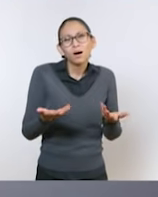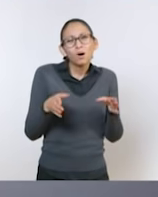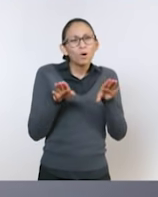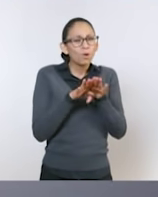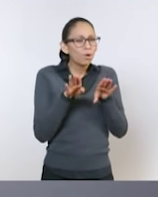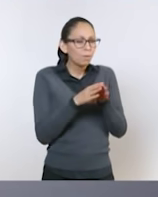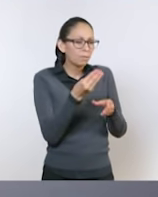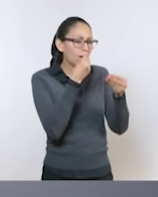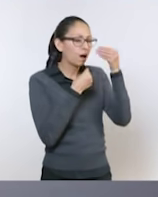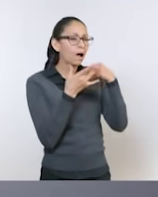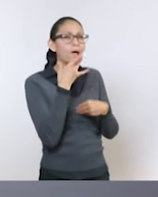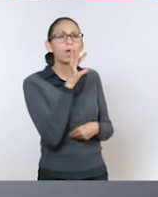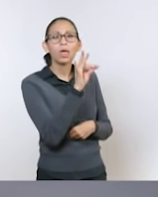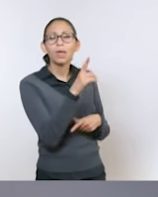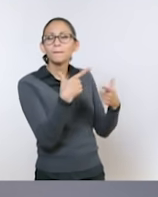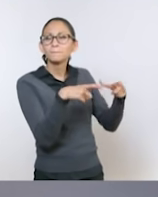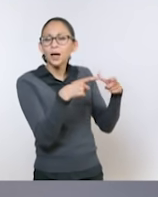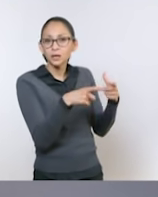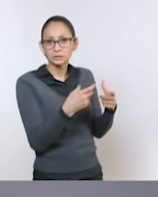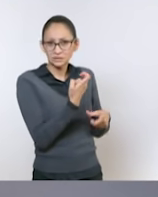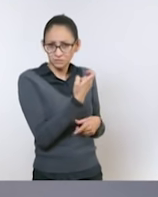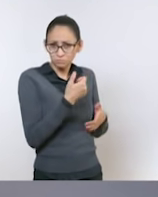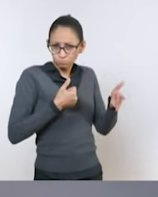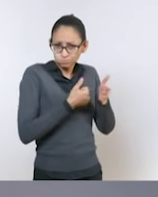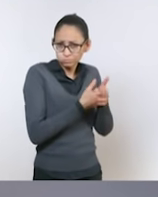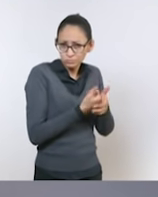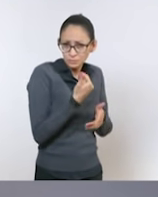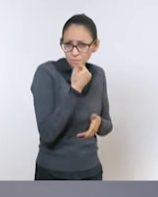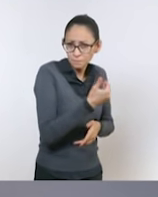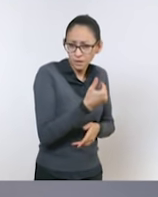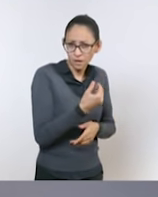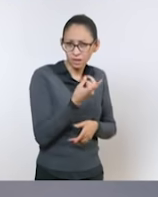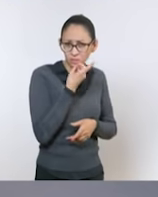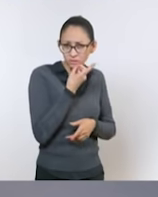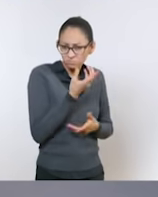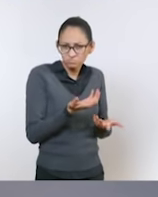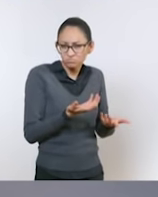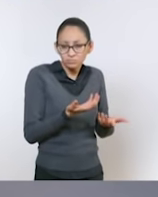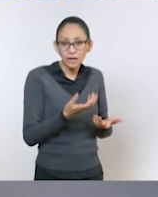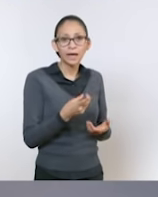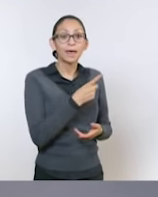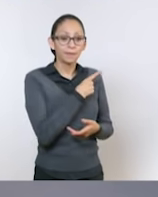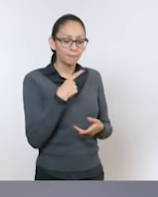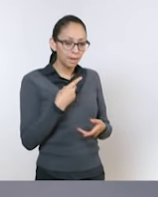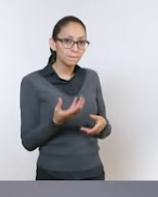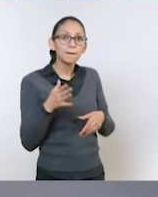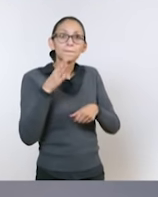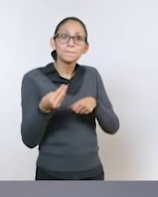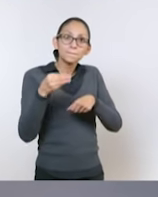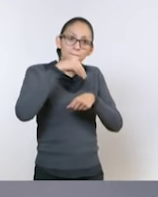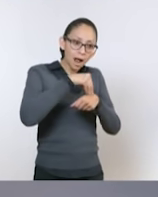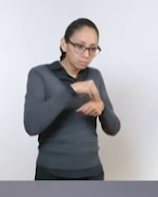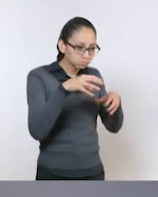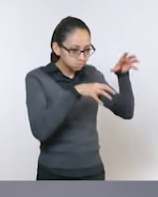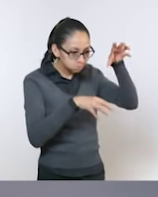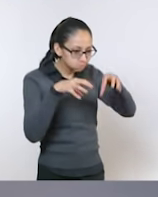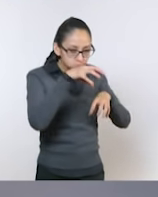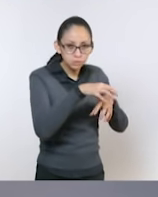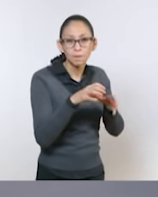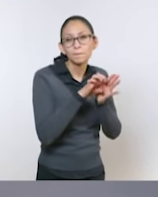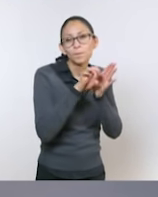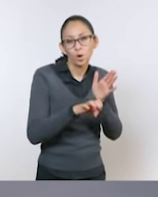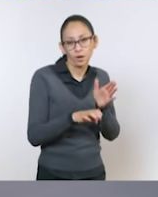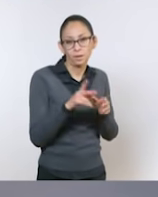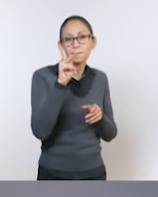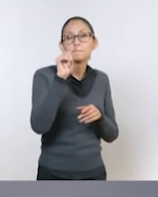porque ¿cómo que solo quiso desayunar un pastel? Eso no es un desayuno completo y nutritivo. No tiene todos los grupos de alimentos